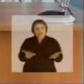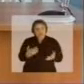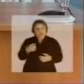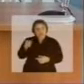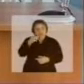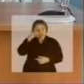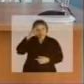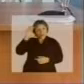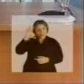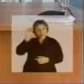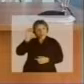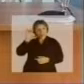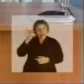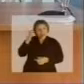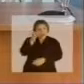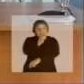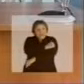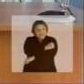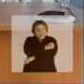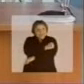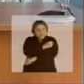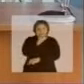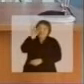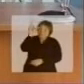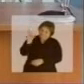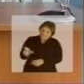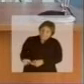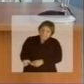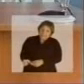porque en la memoria de Artigas